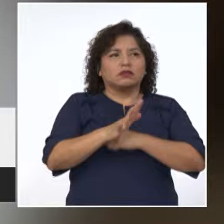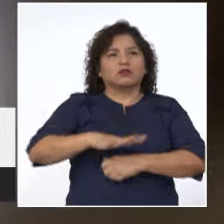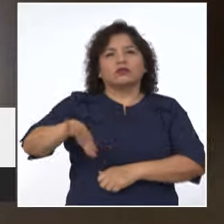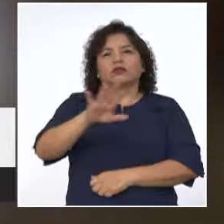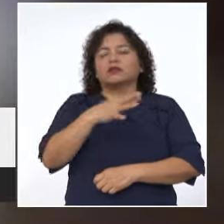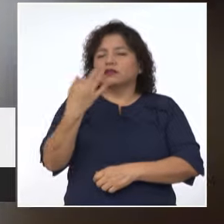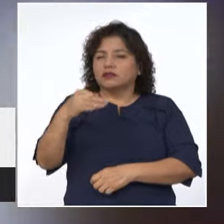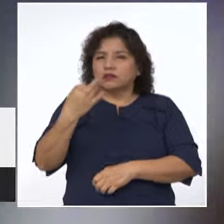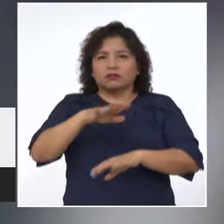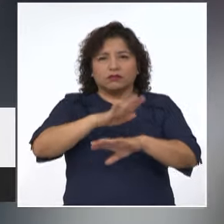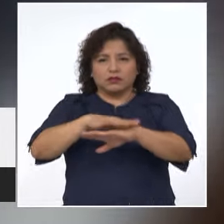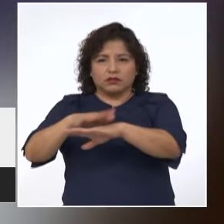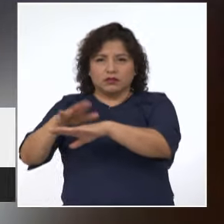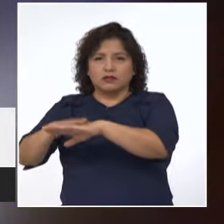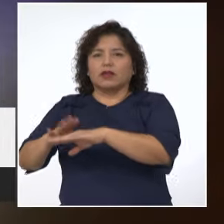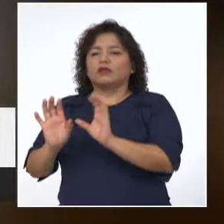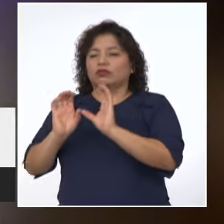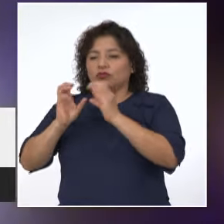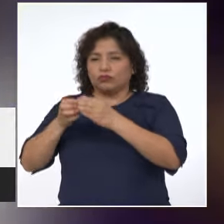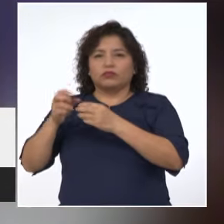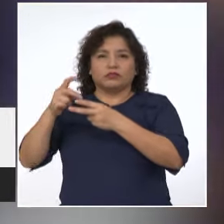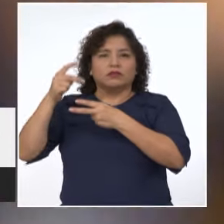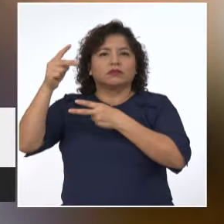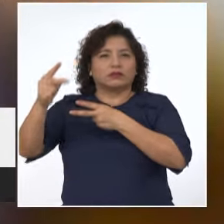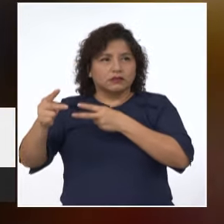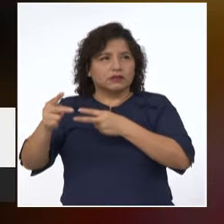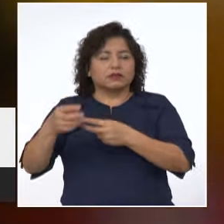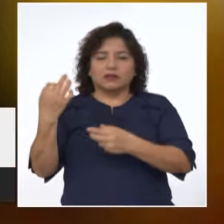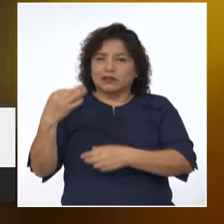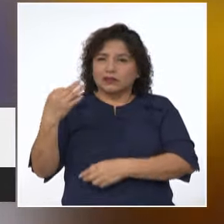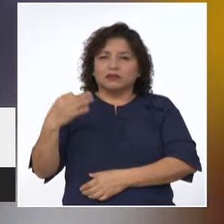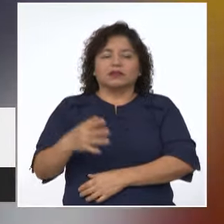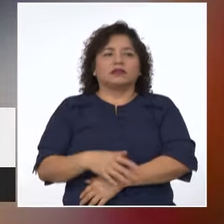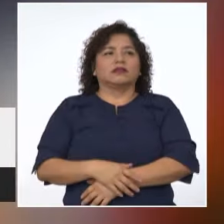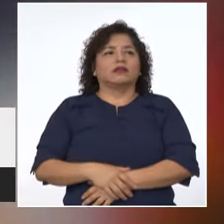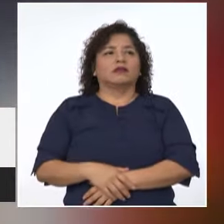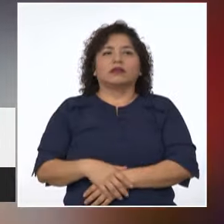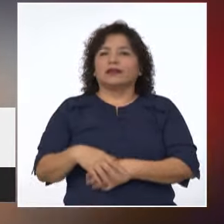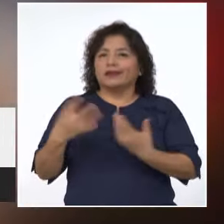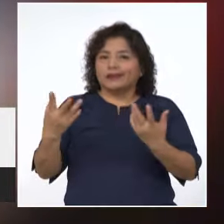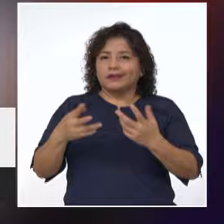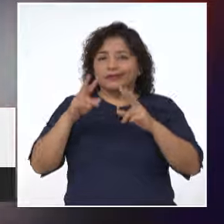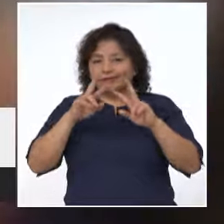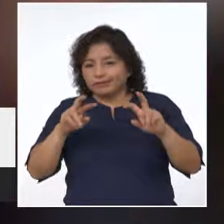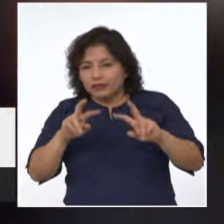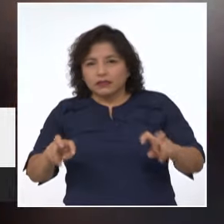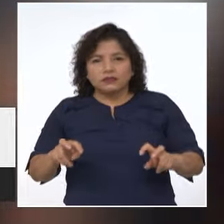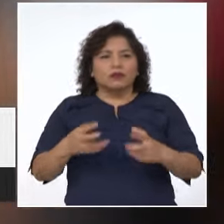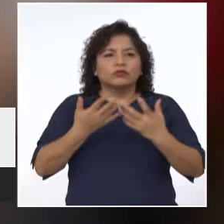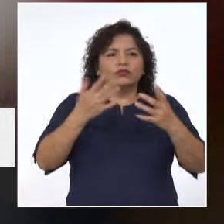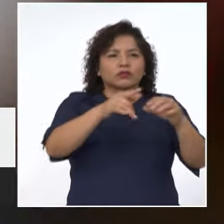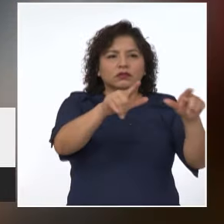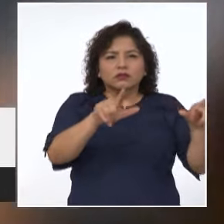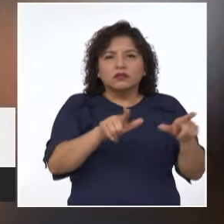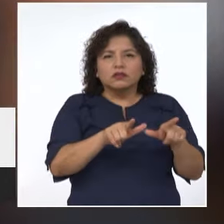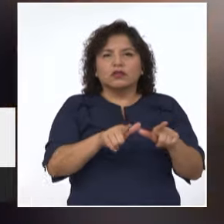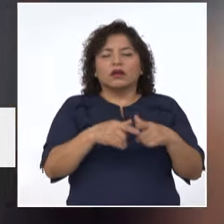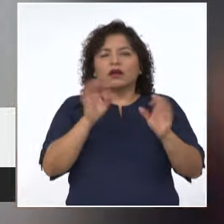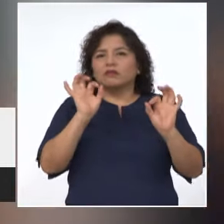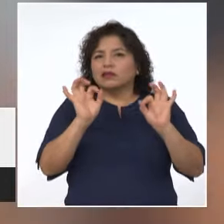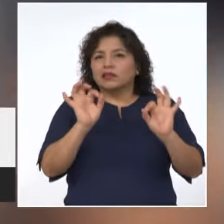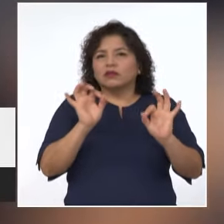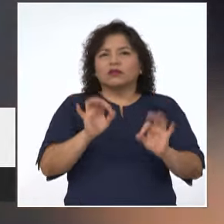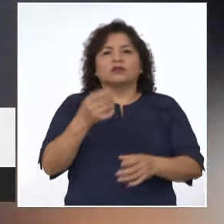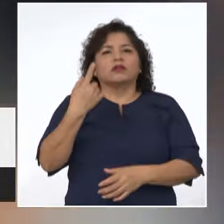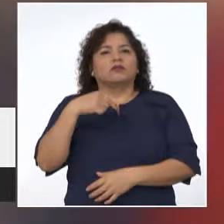exhortando a las juntas vecinales, que cada también evaluemos dónde están los puntos críticos, las zonas rojas, para de